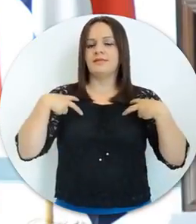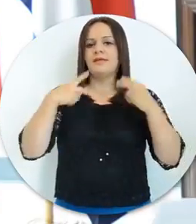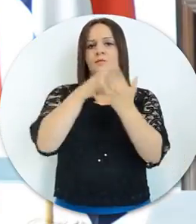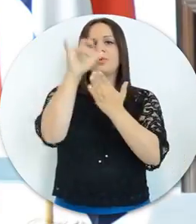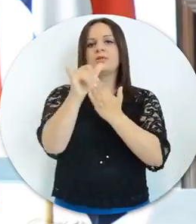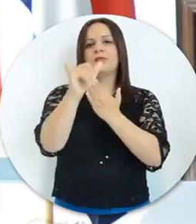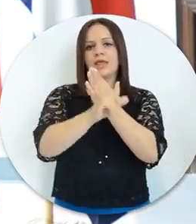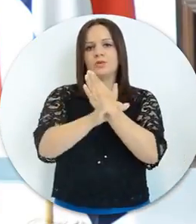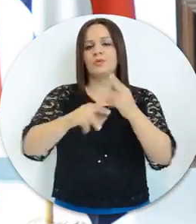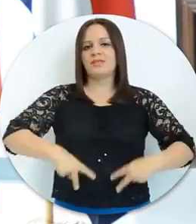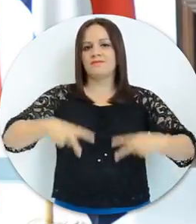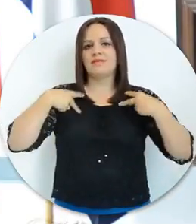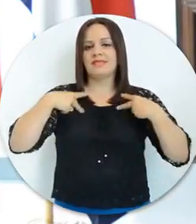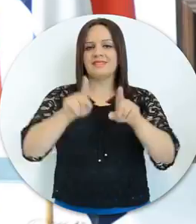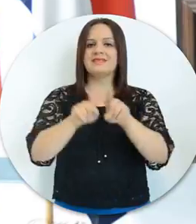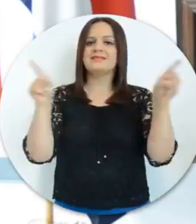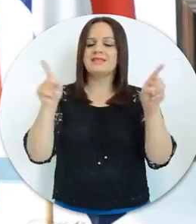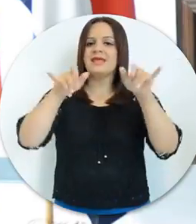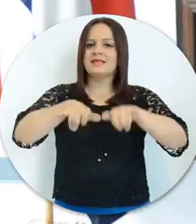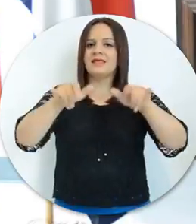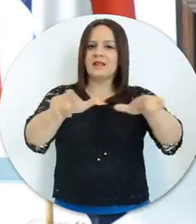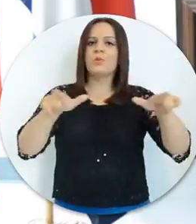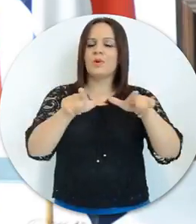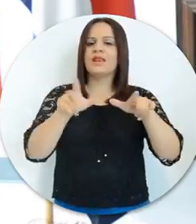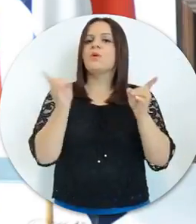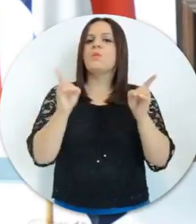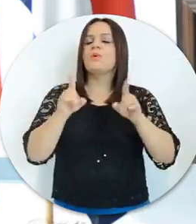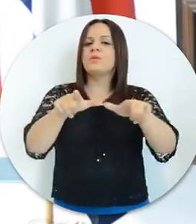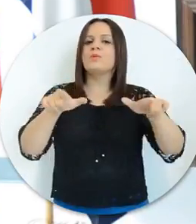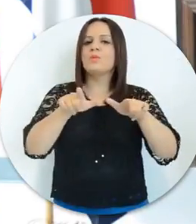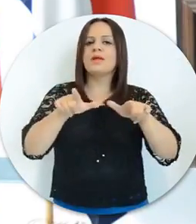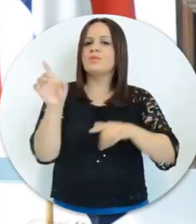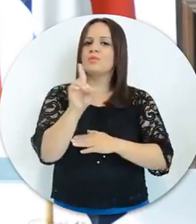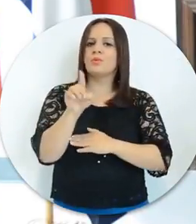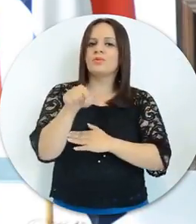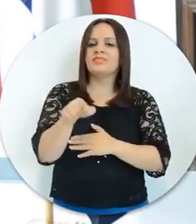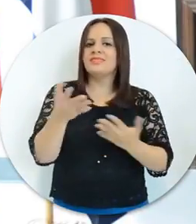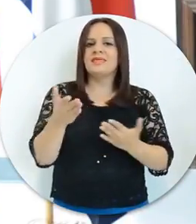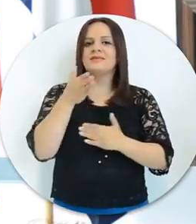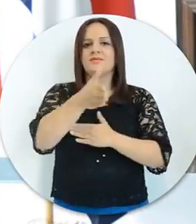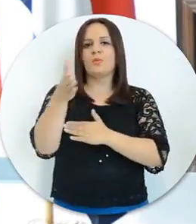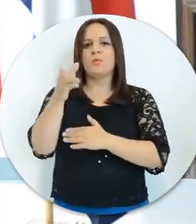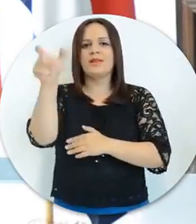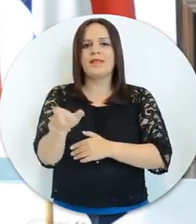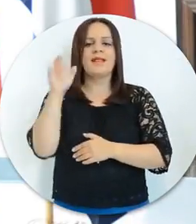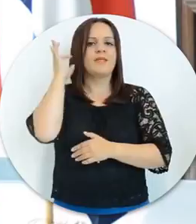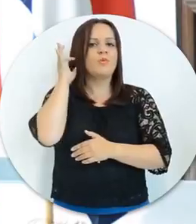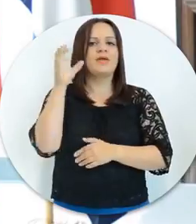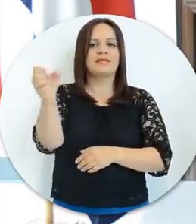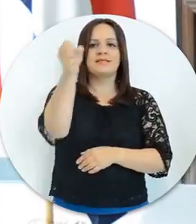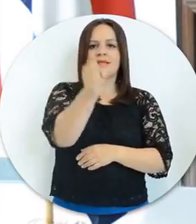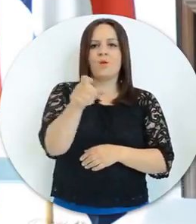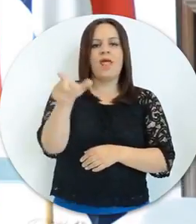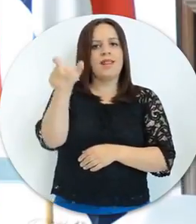los proyectos de vida distintos a estar en el hogar, que es el lugar donde entonces se recurren a las mujeres y se